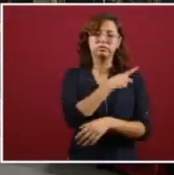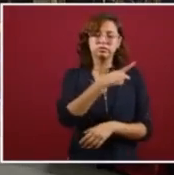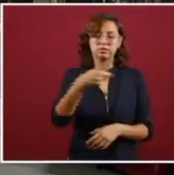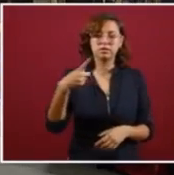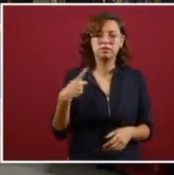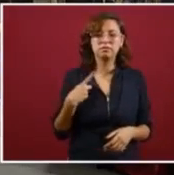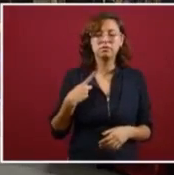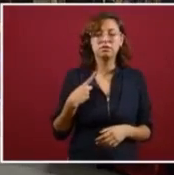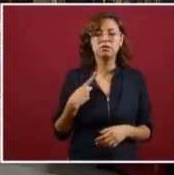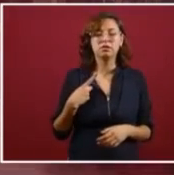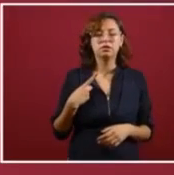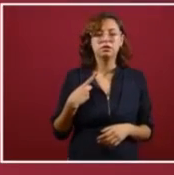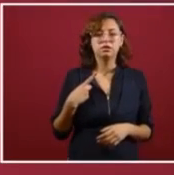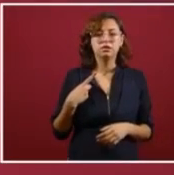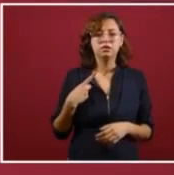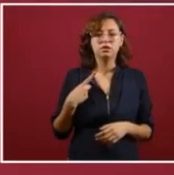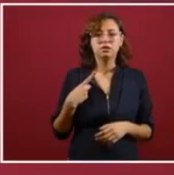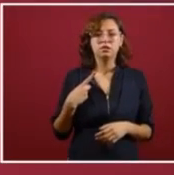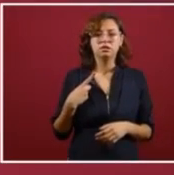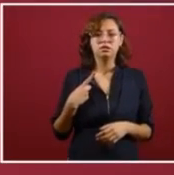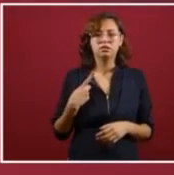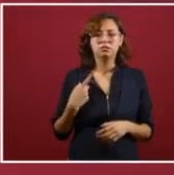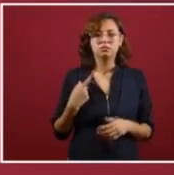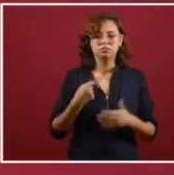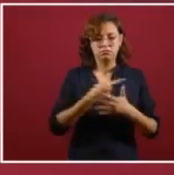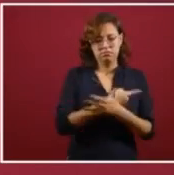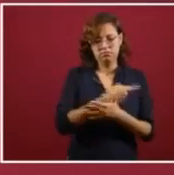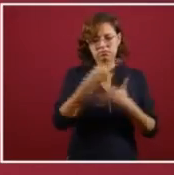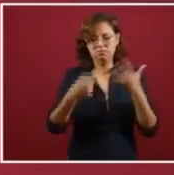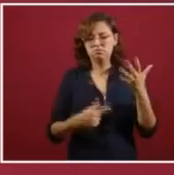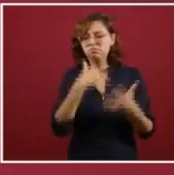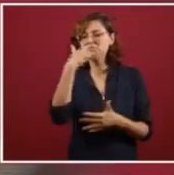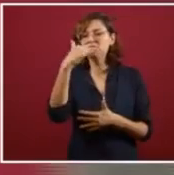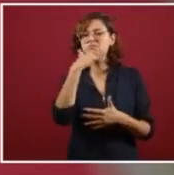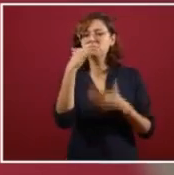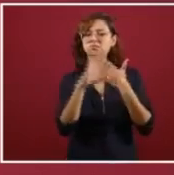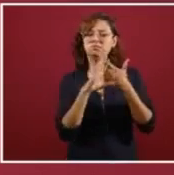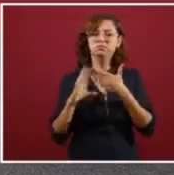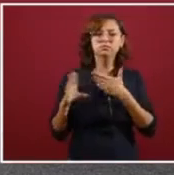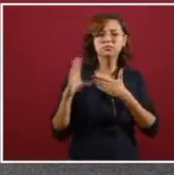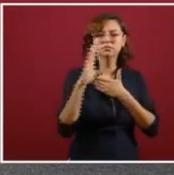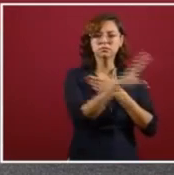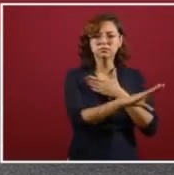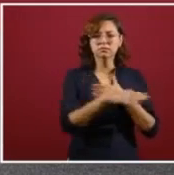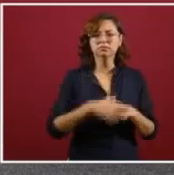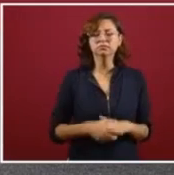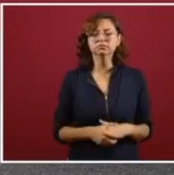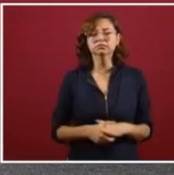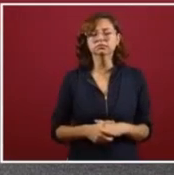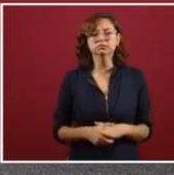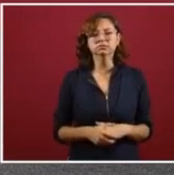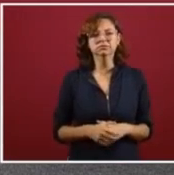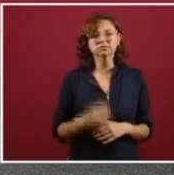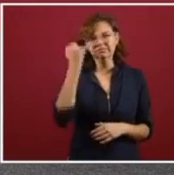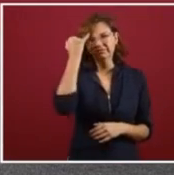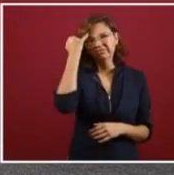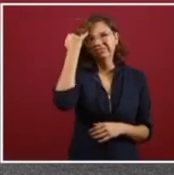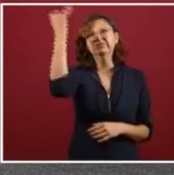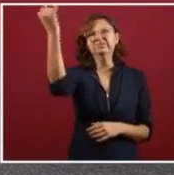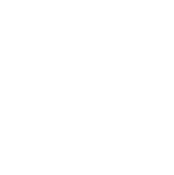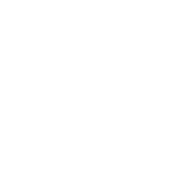de rechazar actos de corrupción, estigmatizar la corrupción.